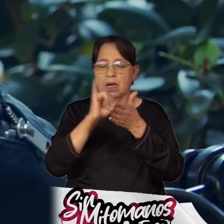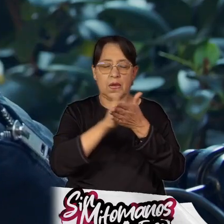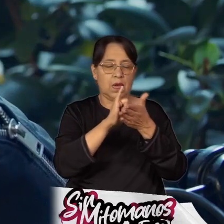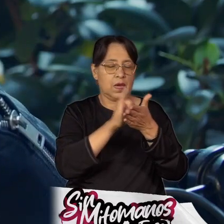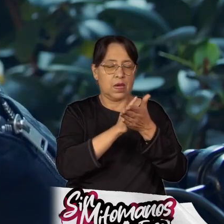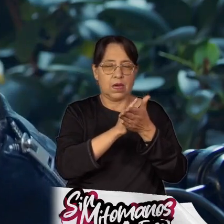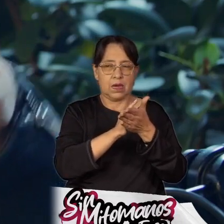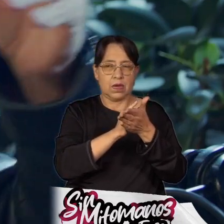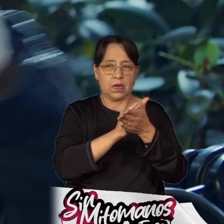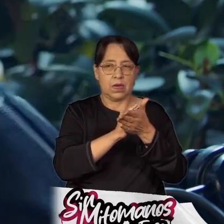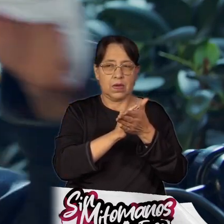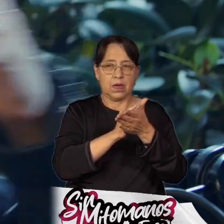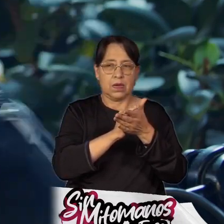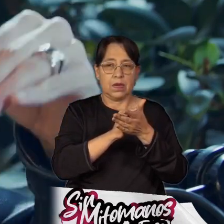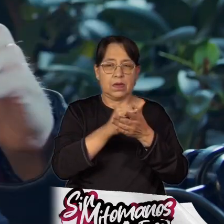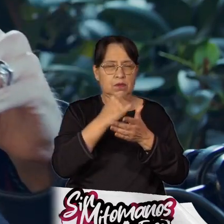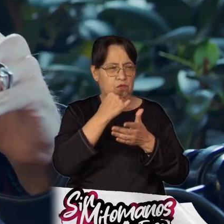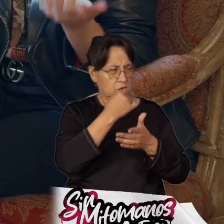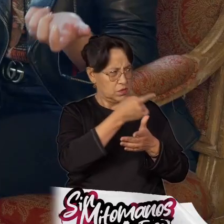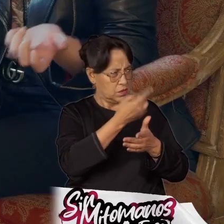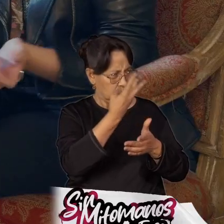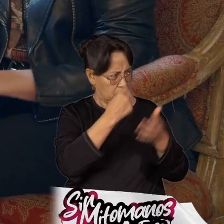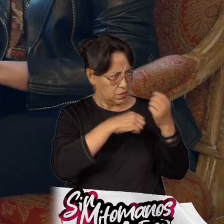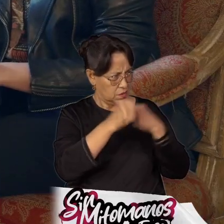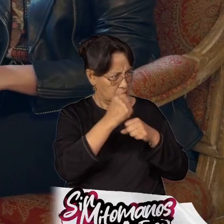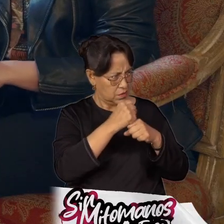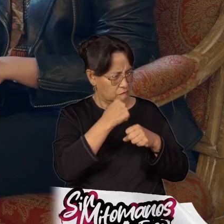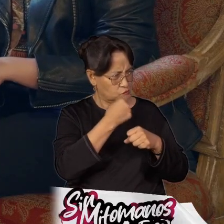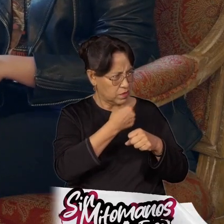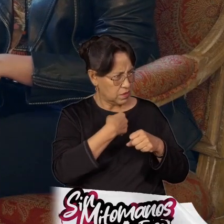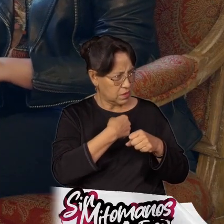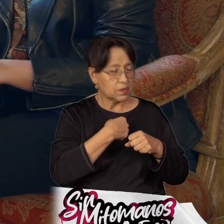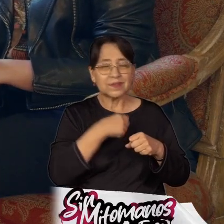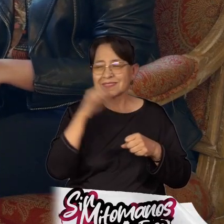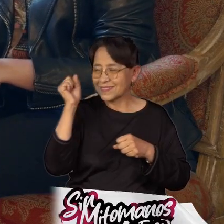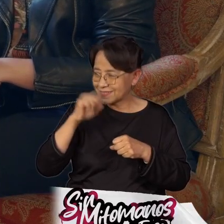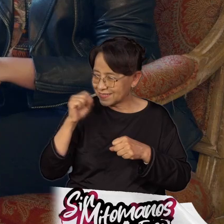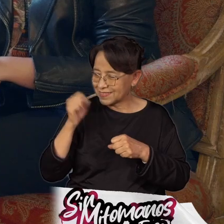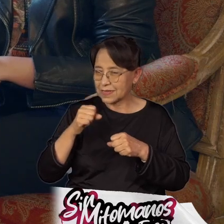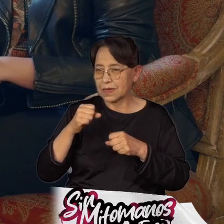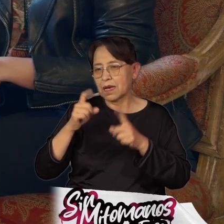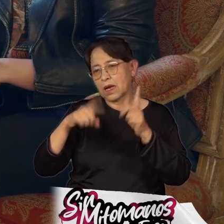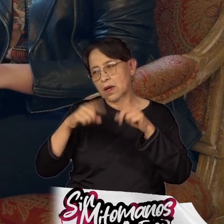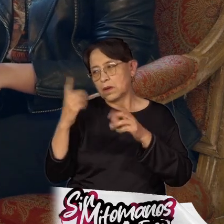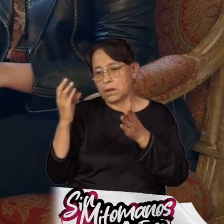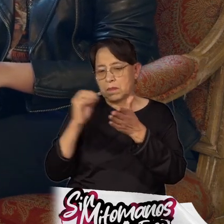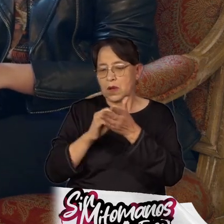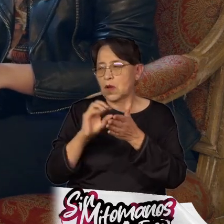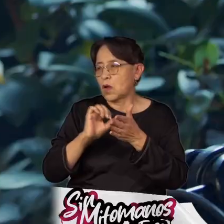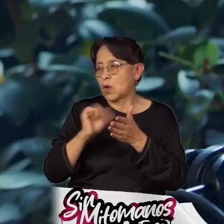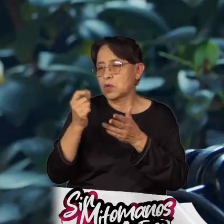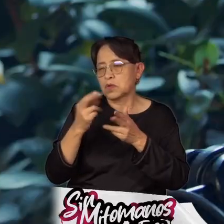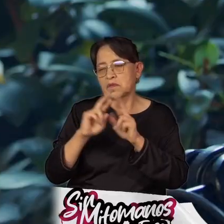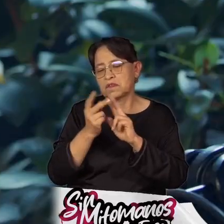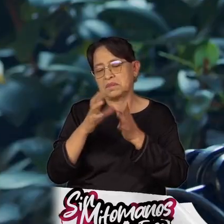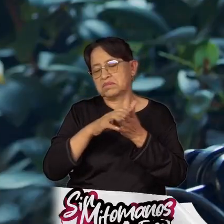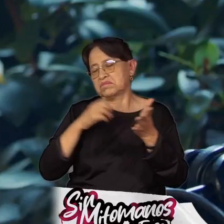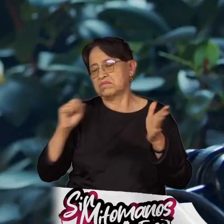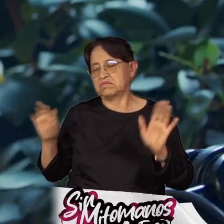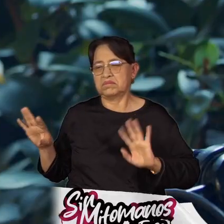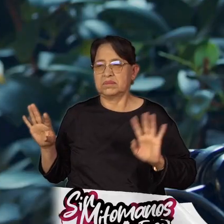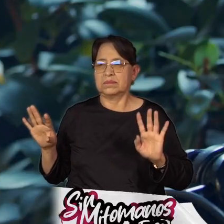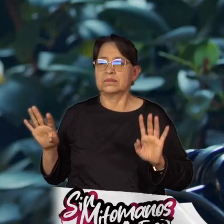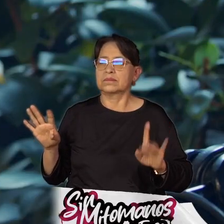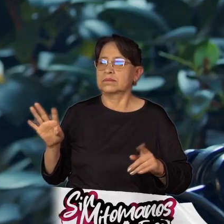los dejan. Pero en ambos... ¿No viste que el nuestro es hace 30 años? Exacto. Y que en todos, en ambos, en el uno